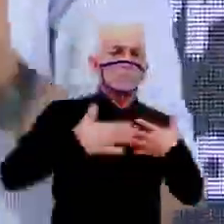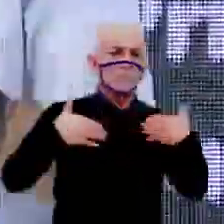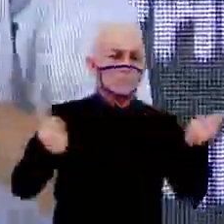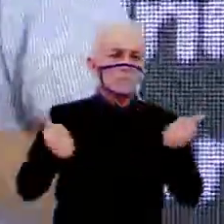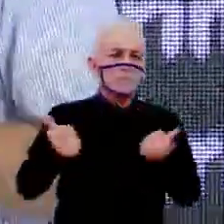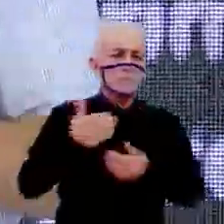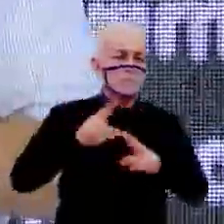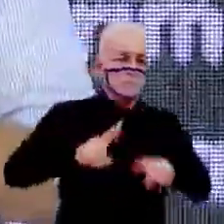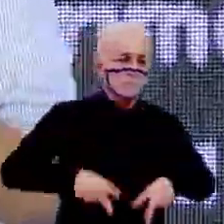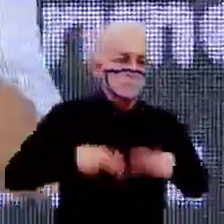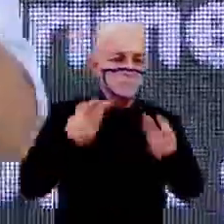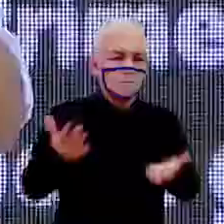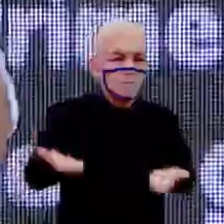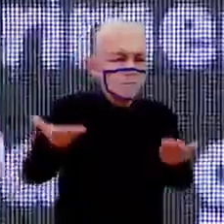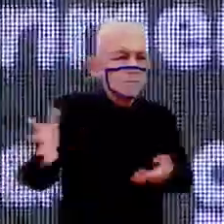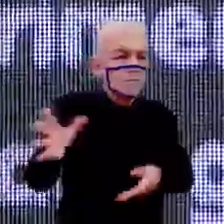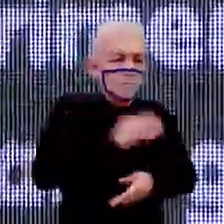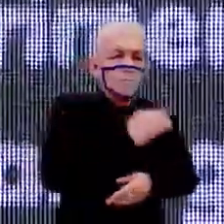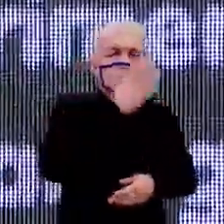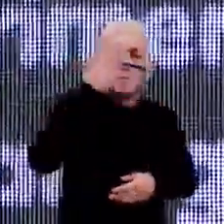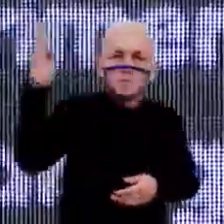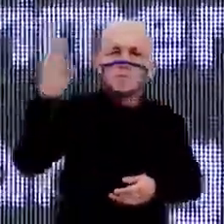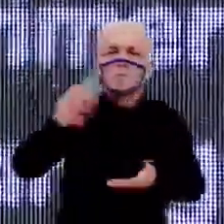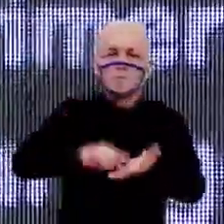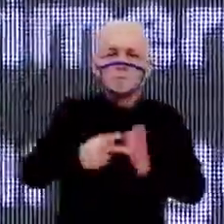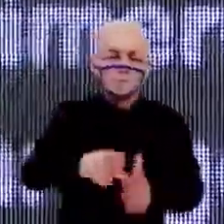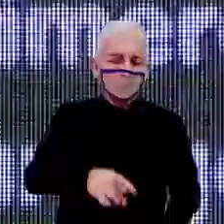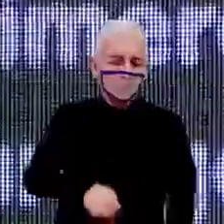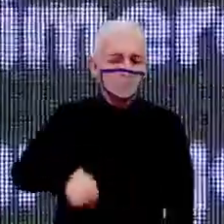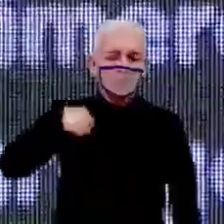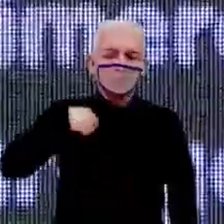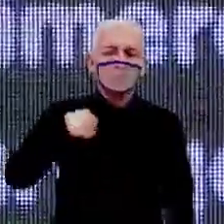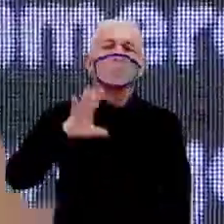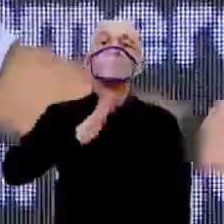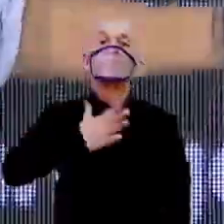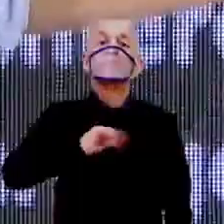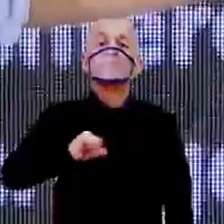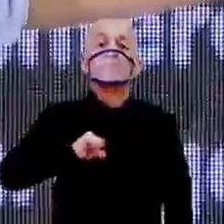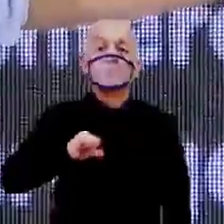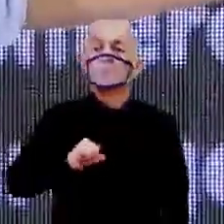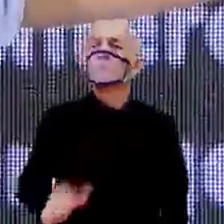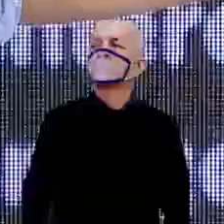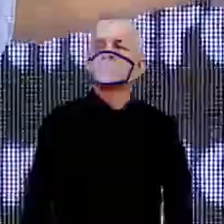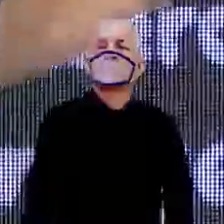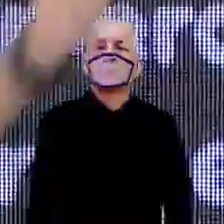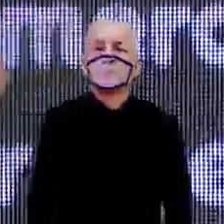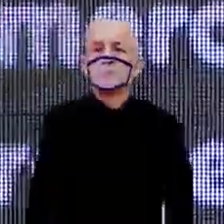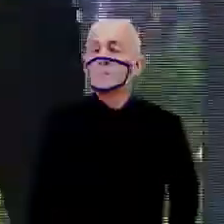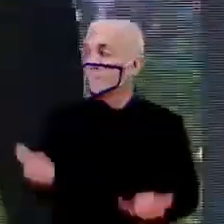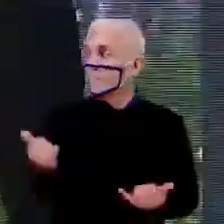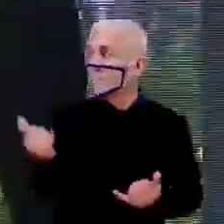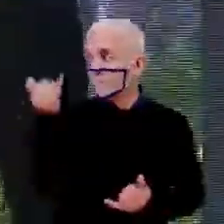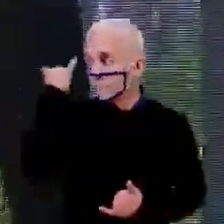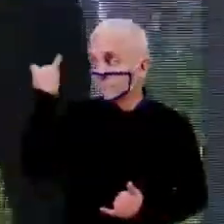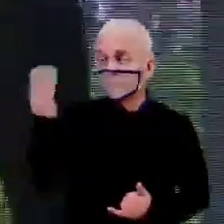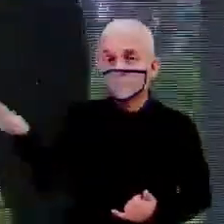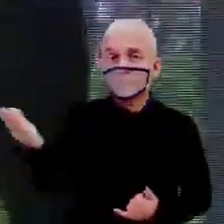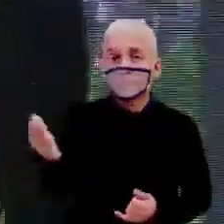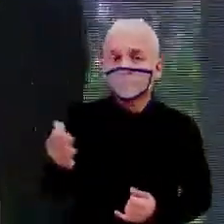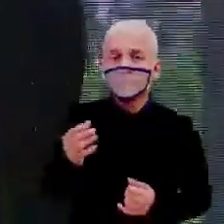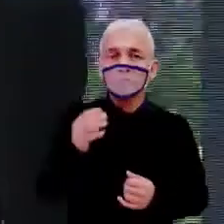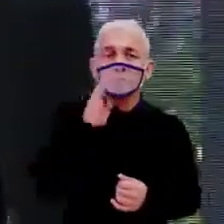felicidad que sentimos los barranquilleros de vivir aquí y de sentirnos orgullosos de lo que tenemos. Yo creo que, para darles una idea,